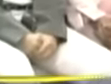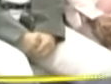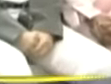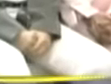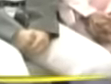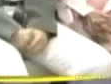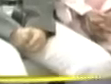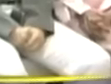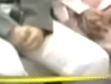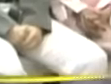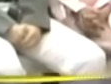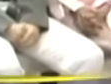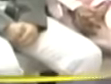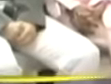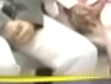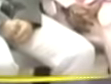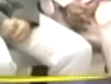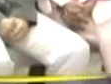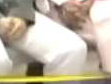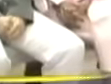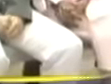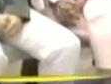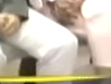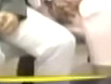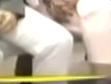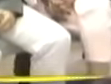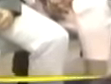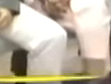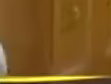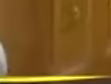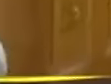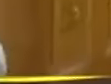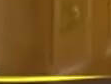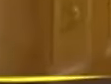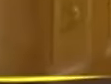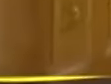construir nuestro país de la única manera que se puede construir.